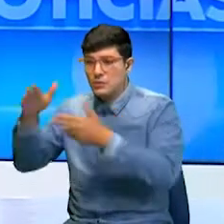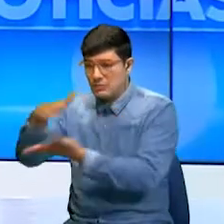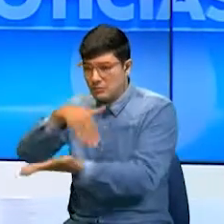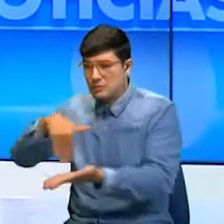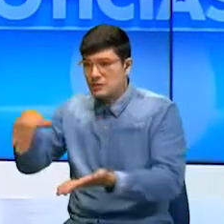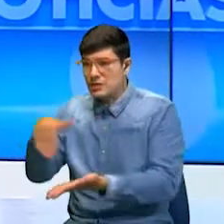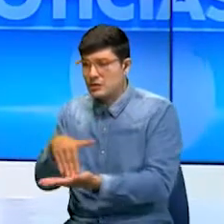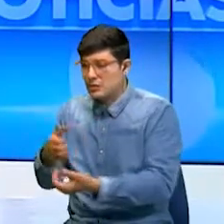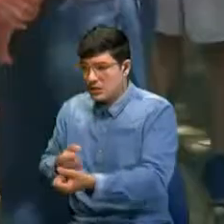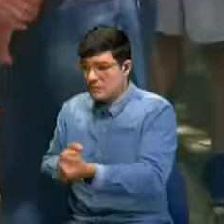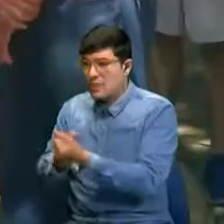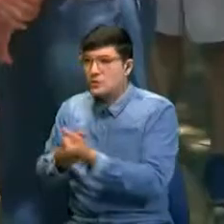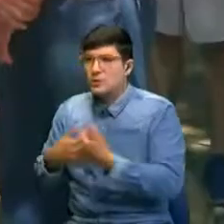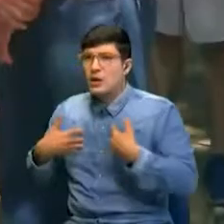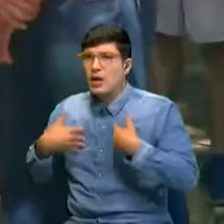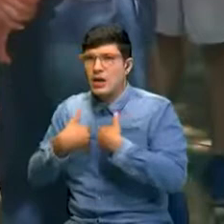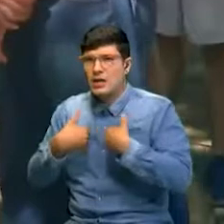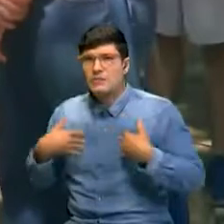animal.